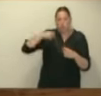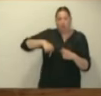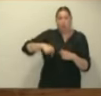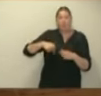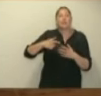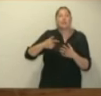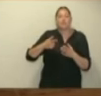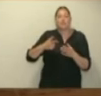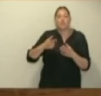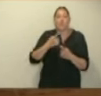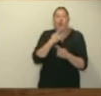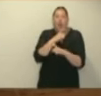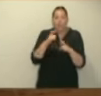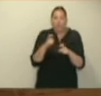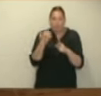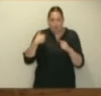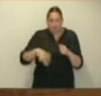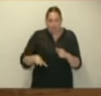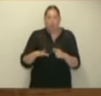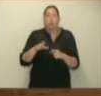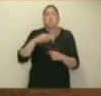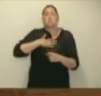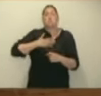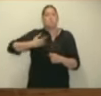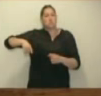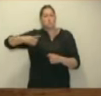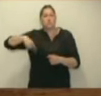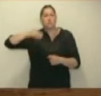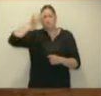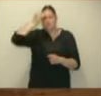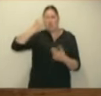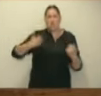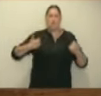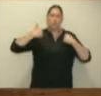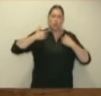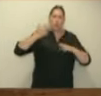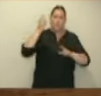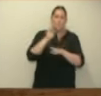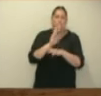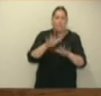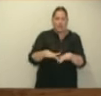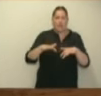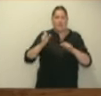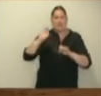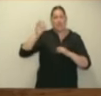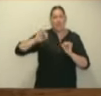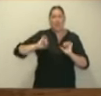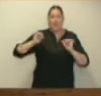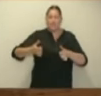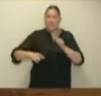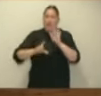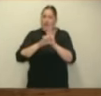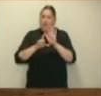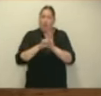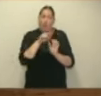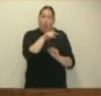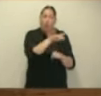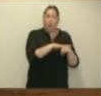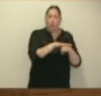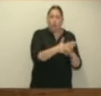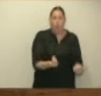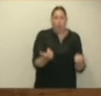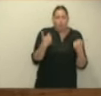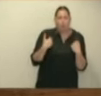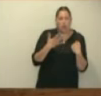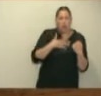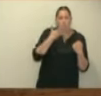eso porque nosotros consideramos que la responsabilidad de este Parlamento es asumir la iniciativa legislativa que no ha querido asumir el Gobierno en una cuestión